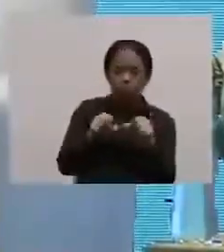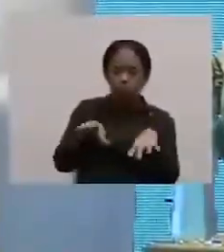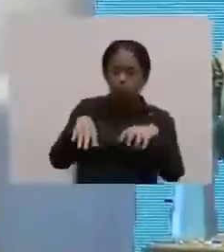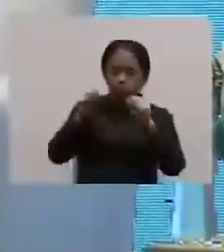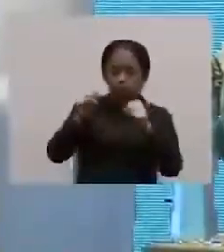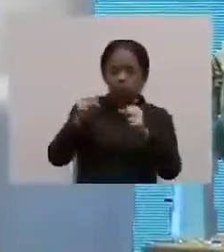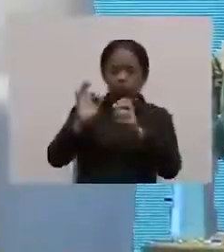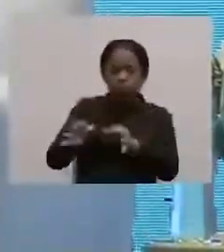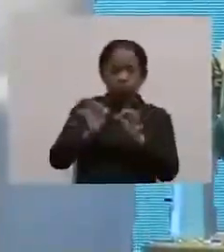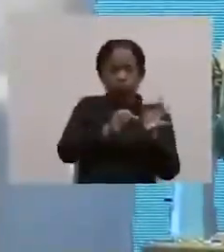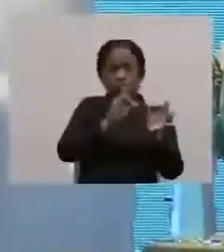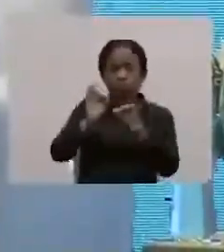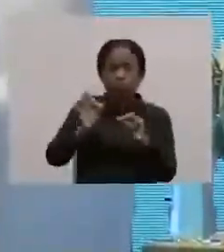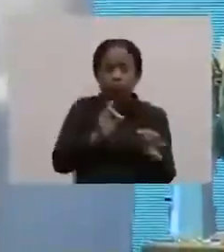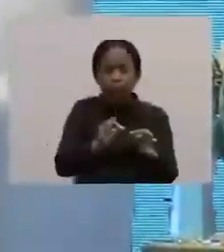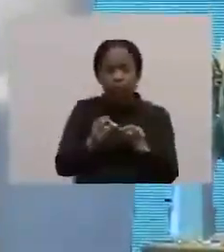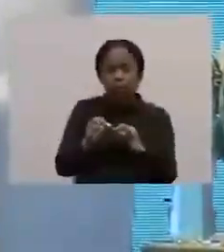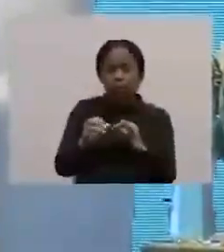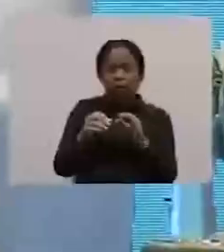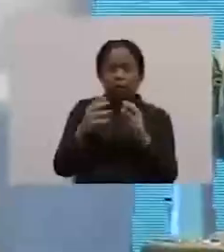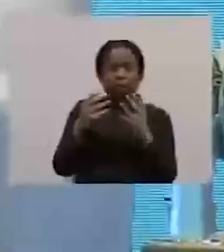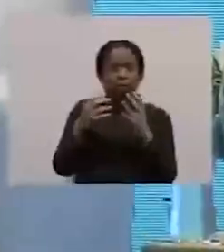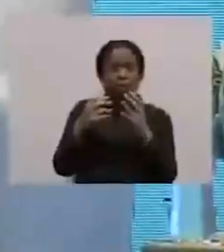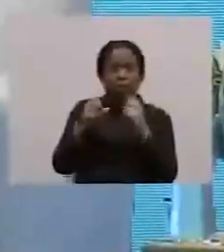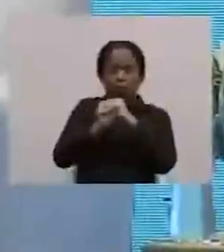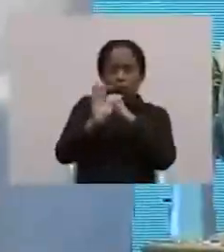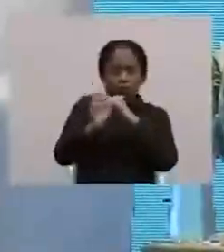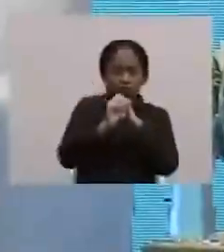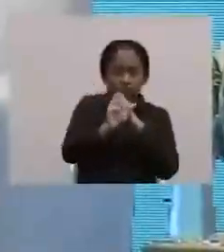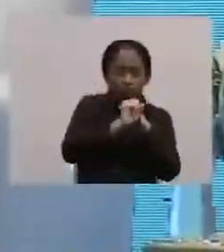sobre algunas cuestiones de campaña. Bueno, de hecho,